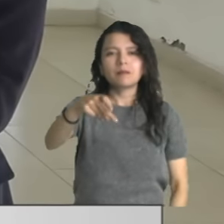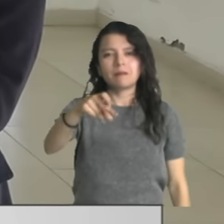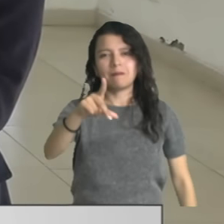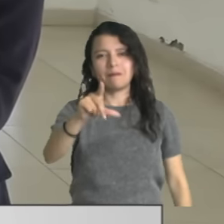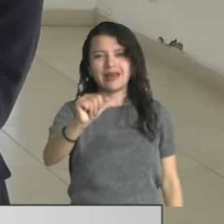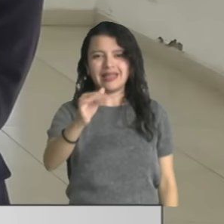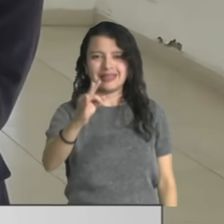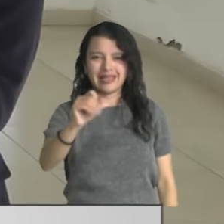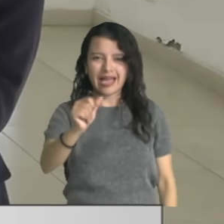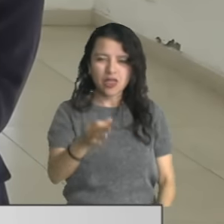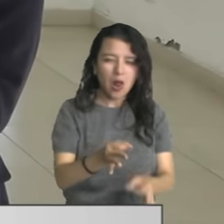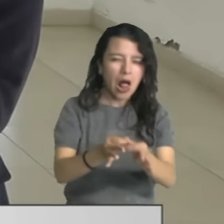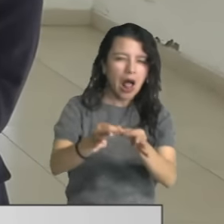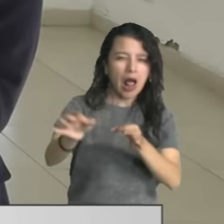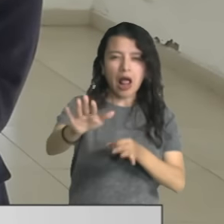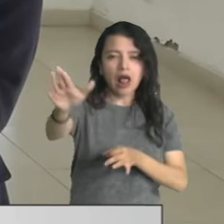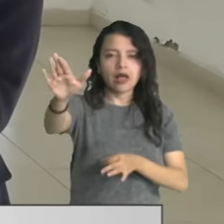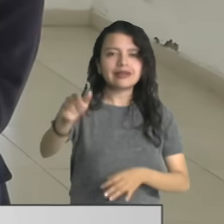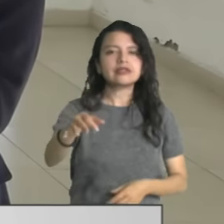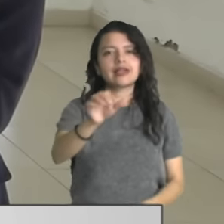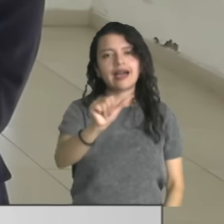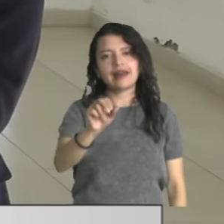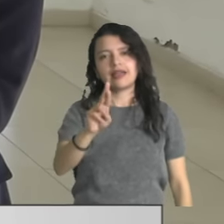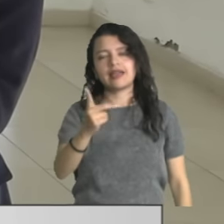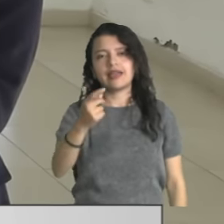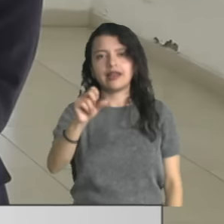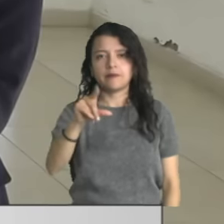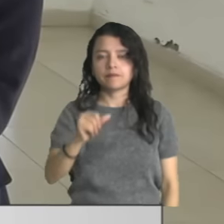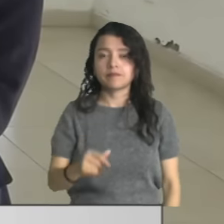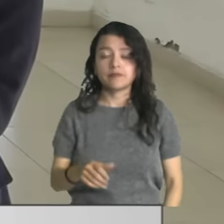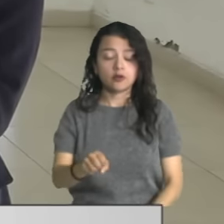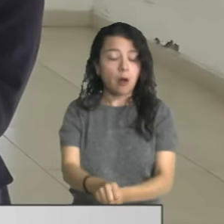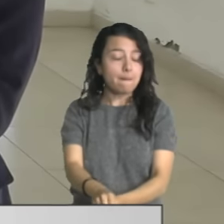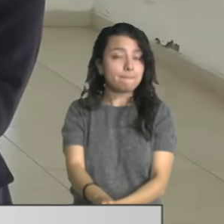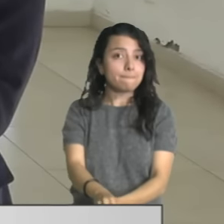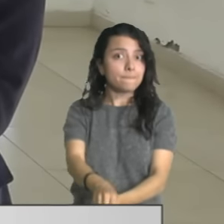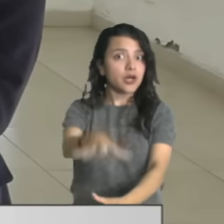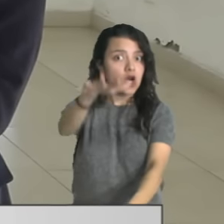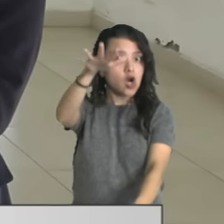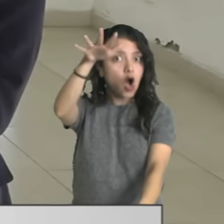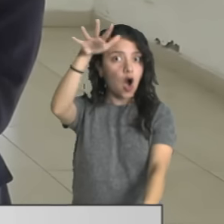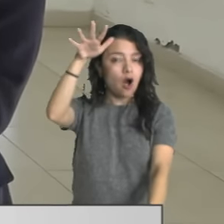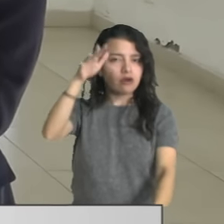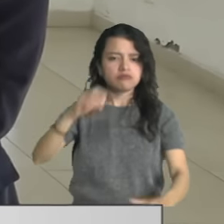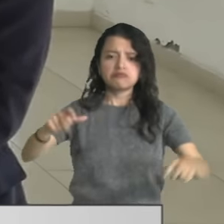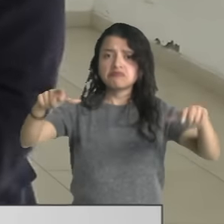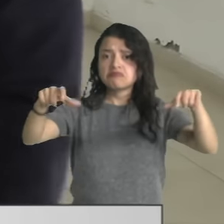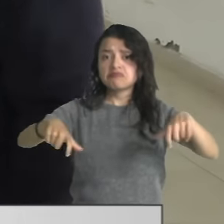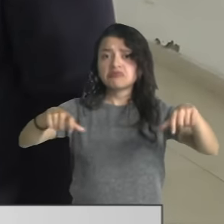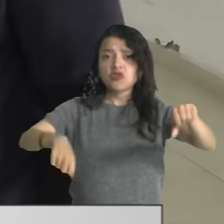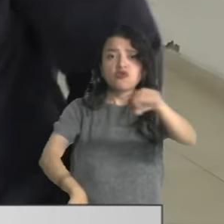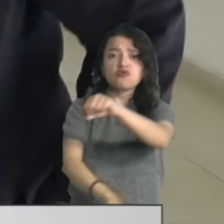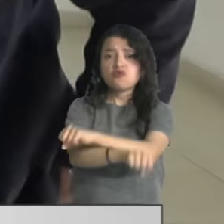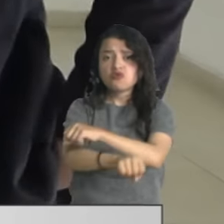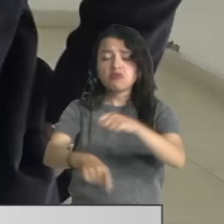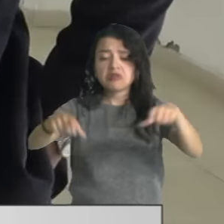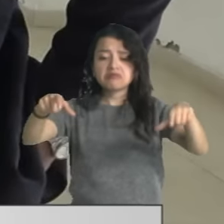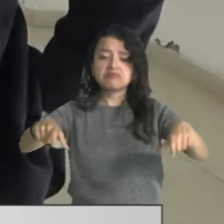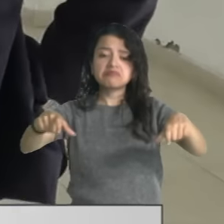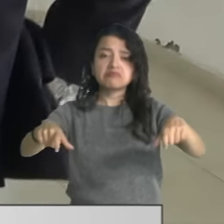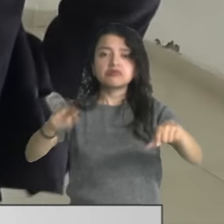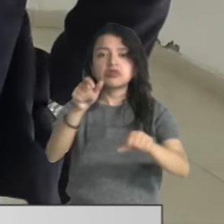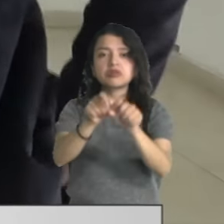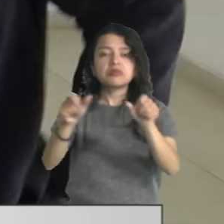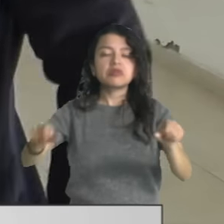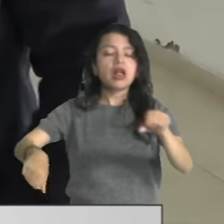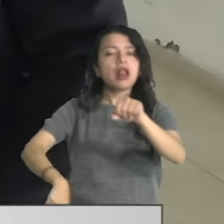de Argelia, donde un artefacto explosivo detonó en una de las canchas sintéticas, una cancha de fútbol en